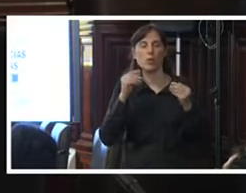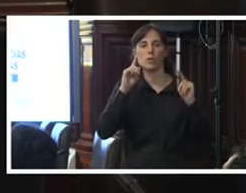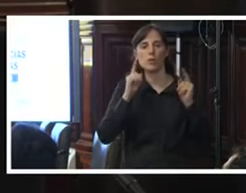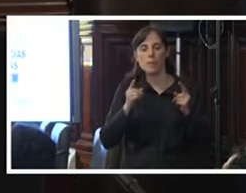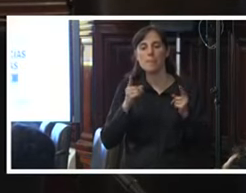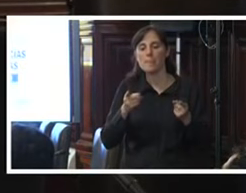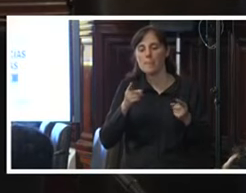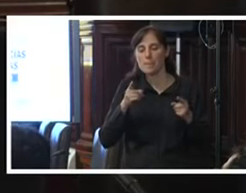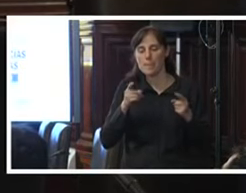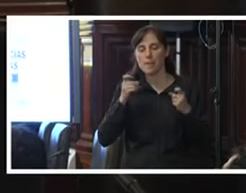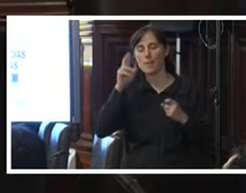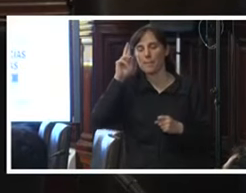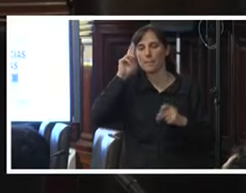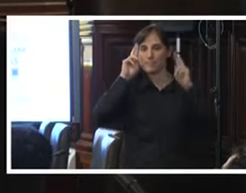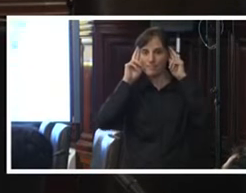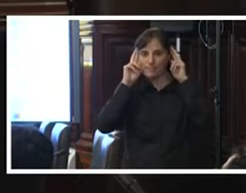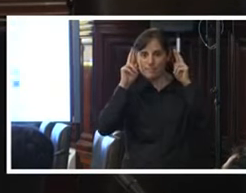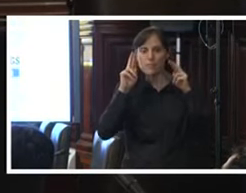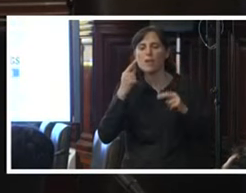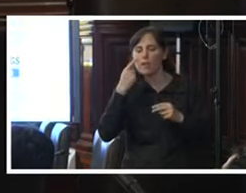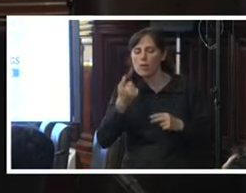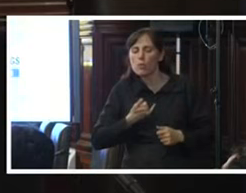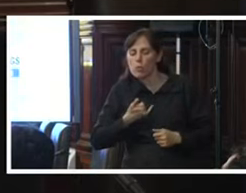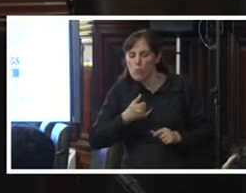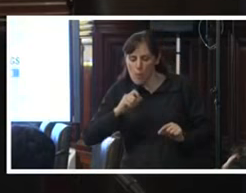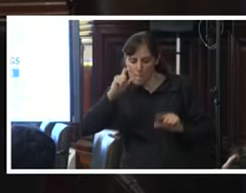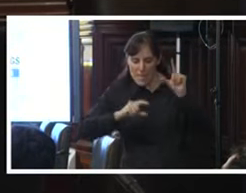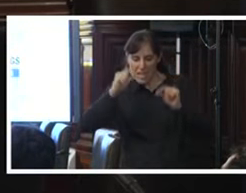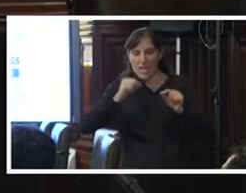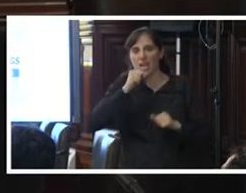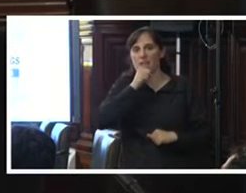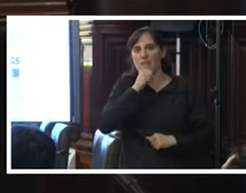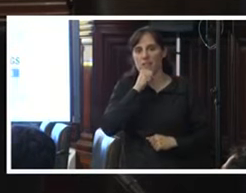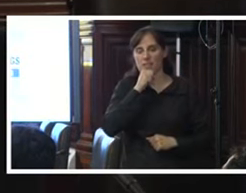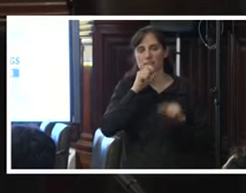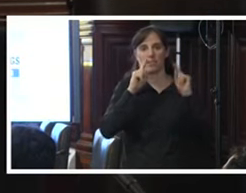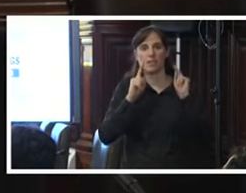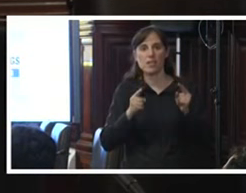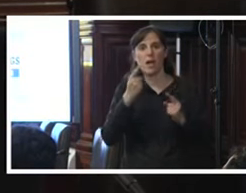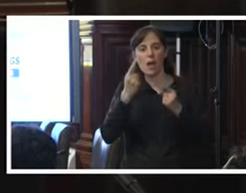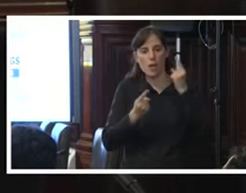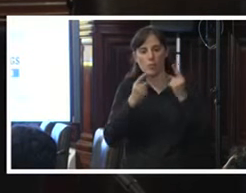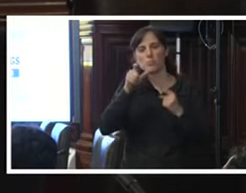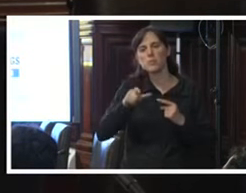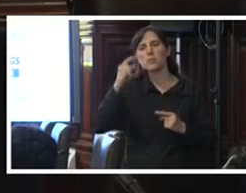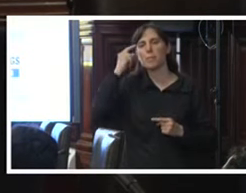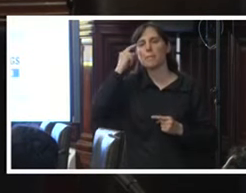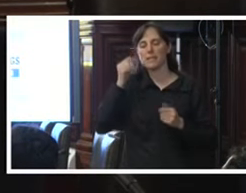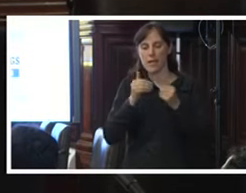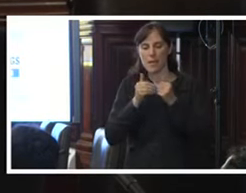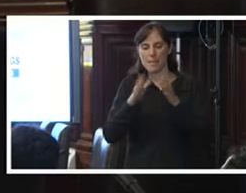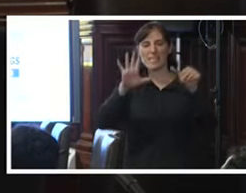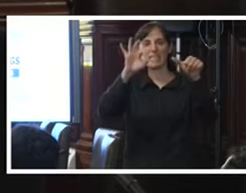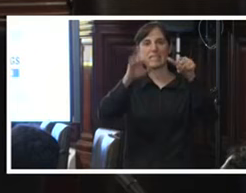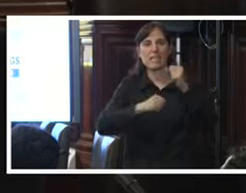los parámetros desde los cuales se mide la vejez ya que en la mayoría de países de la región conciben el inicio de esta etapa a partir de los